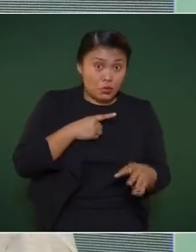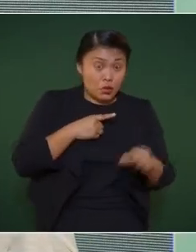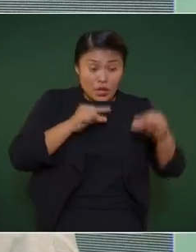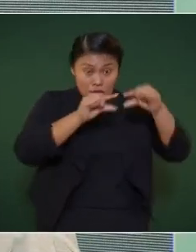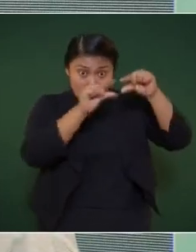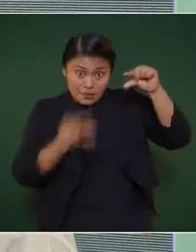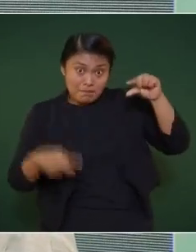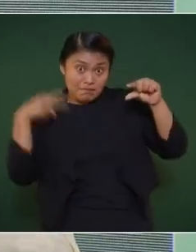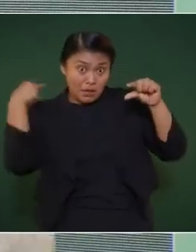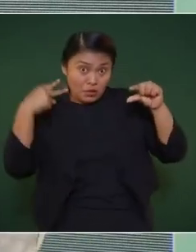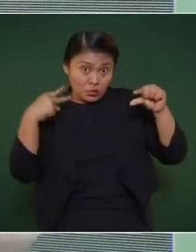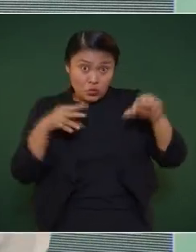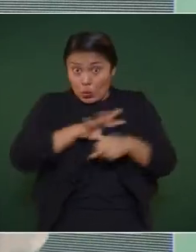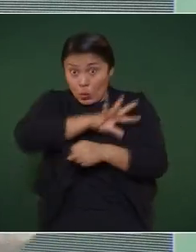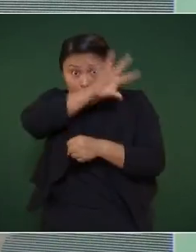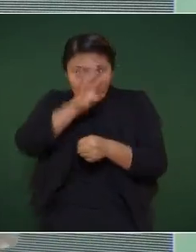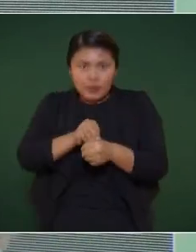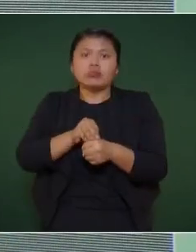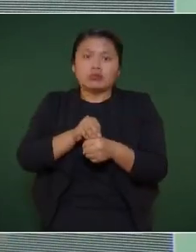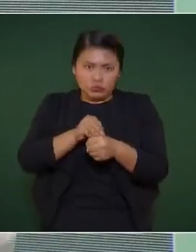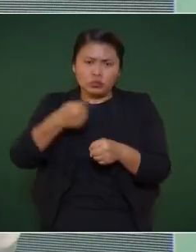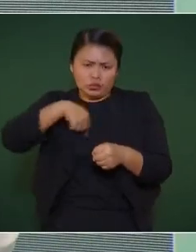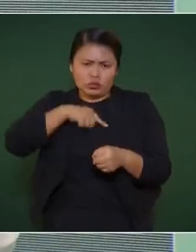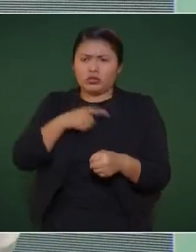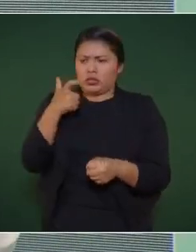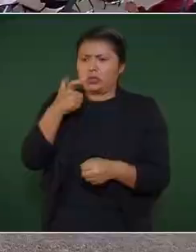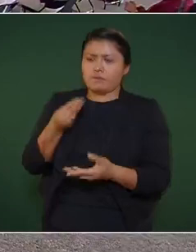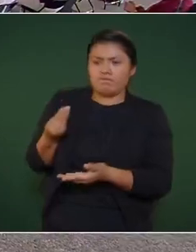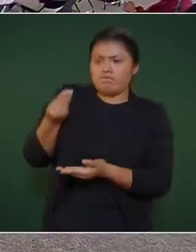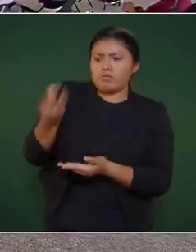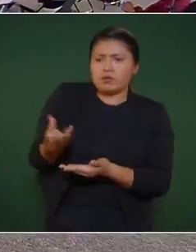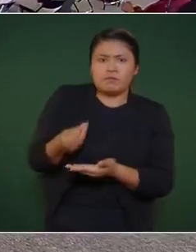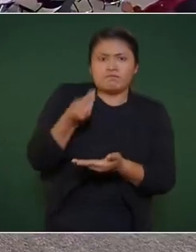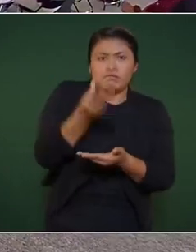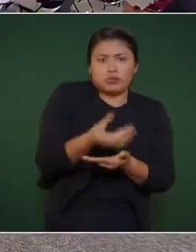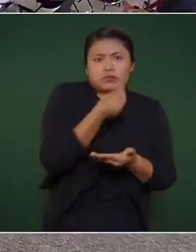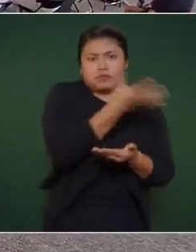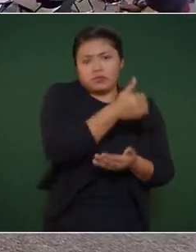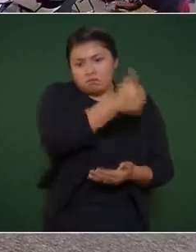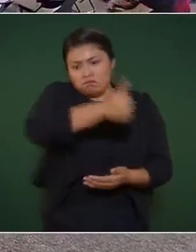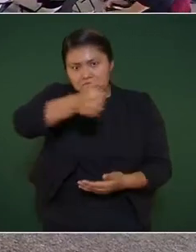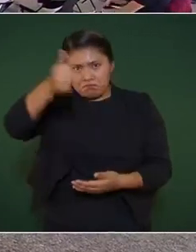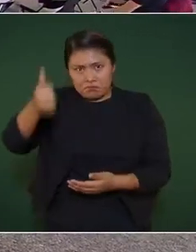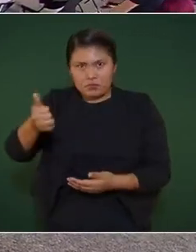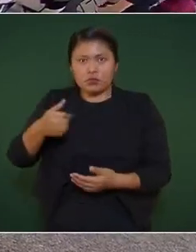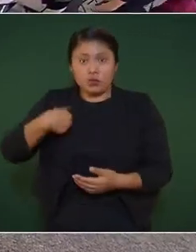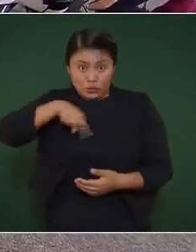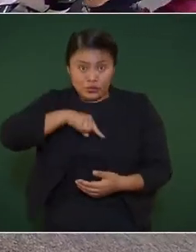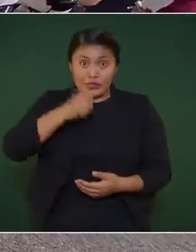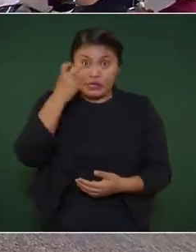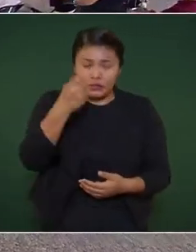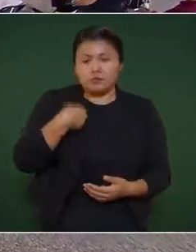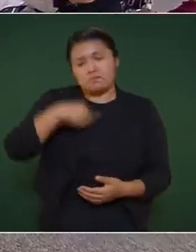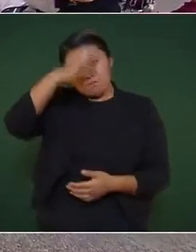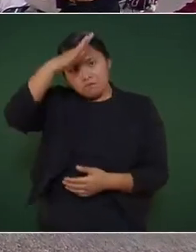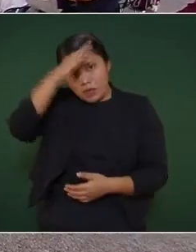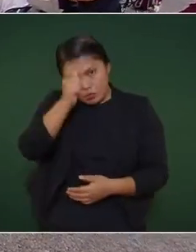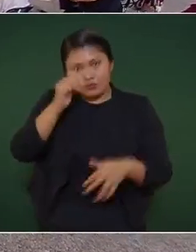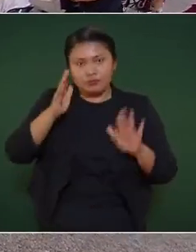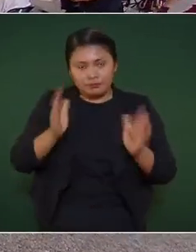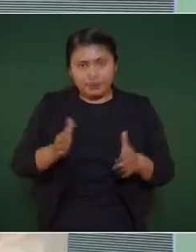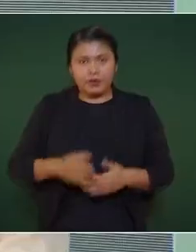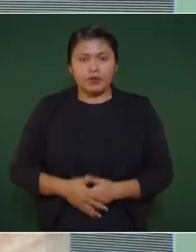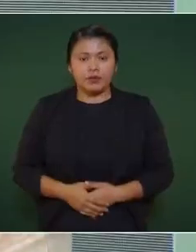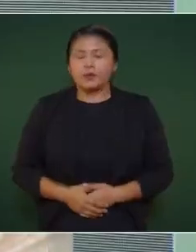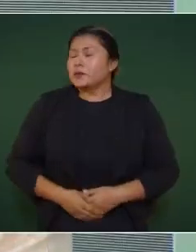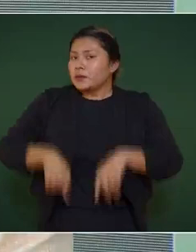Veracruz van a tener su presupuesto. Ese es un primer acuerdo. Lo mismo en el caso